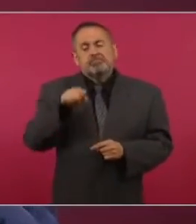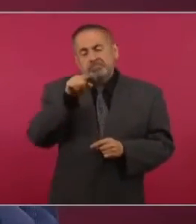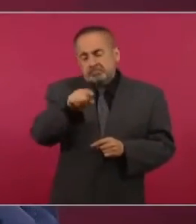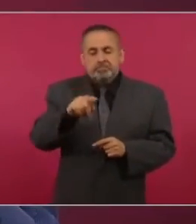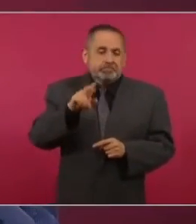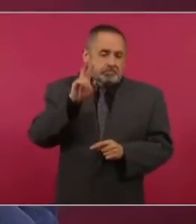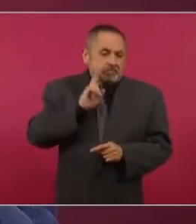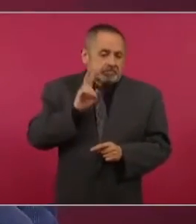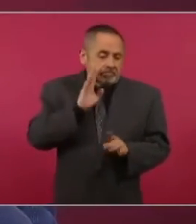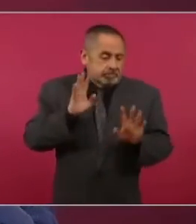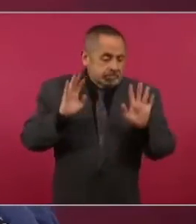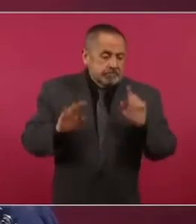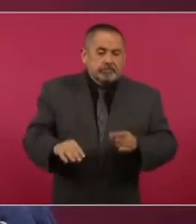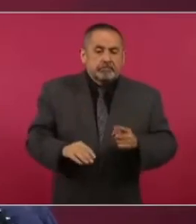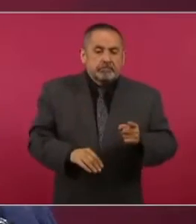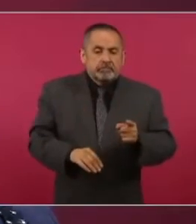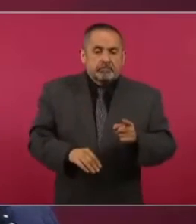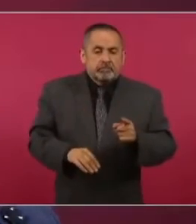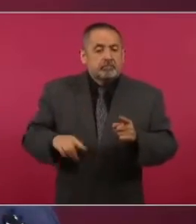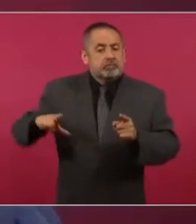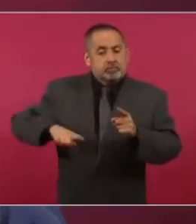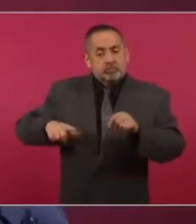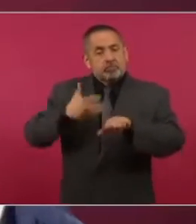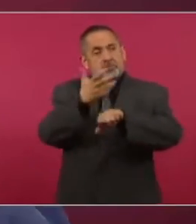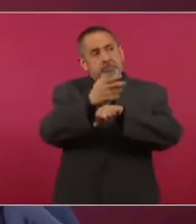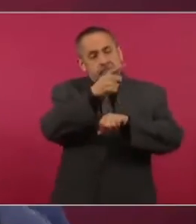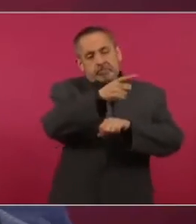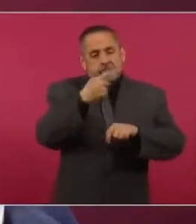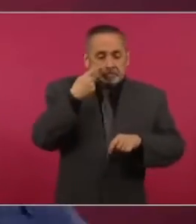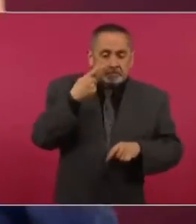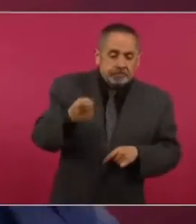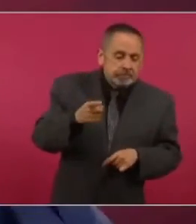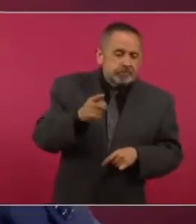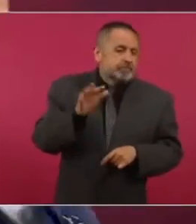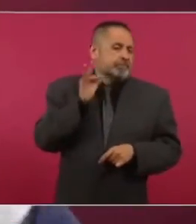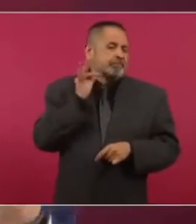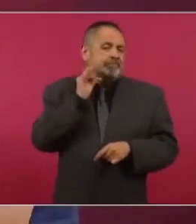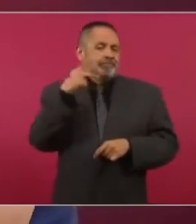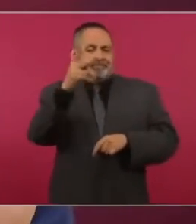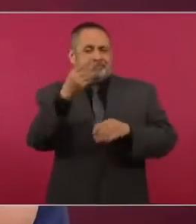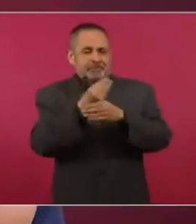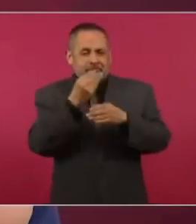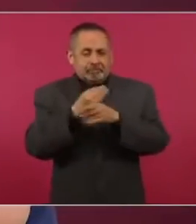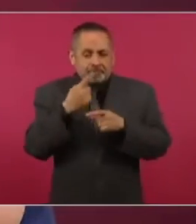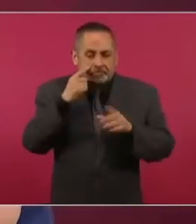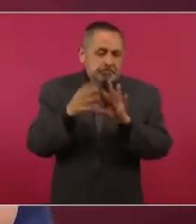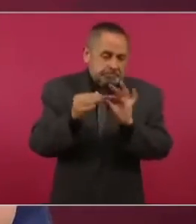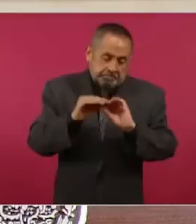tendrá el gobierno de Estados Unidos, la Fiscalía, que explicar bien